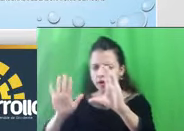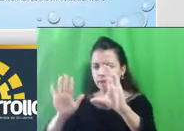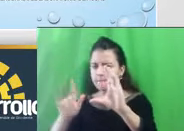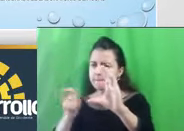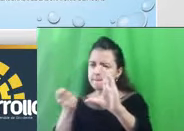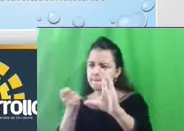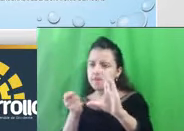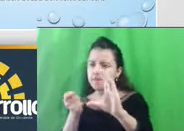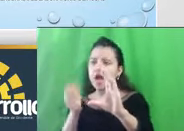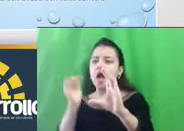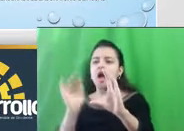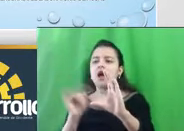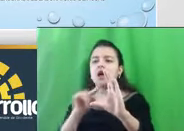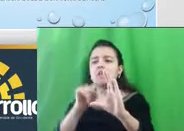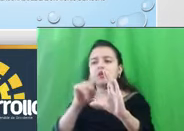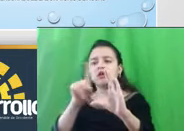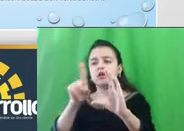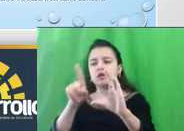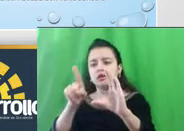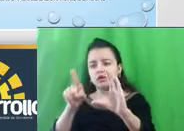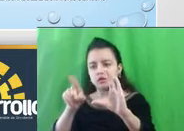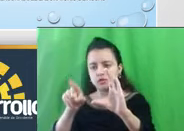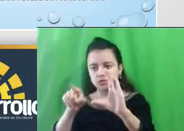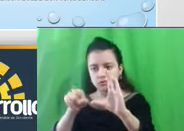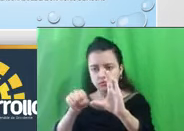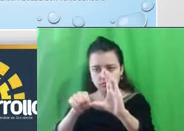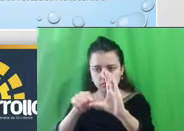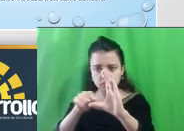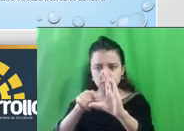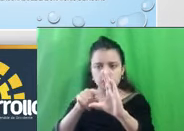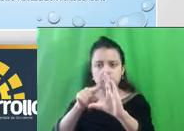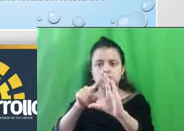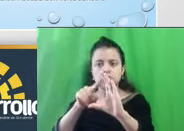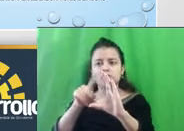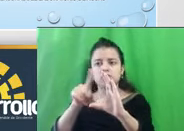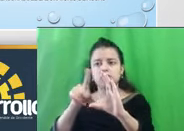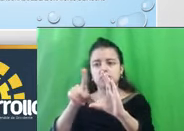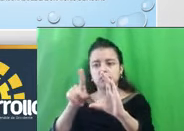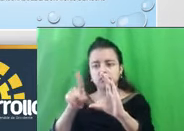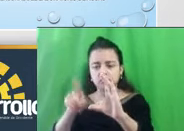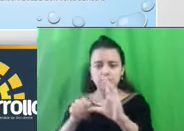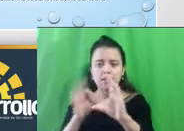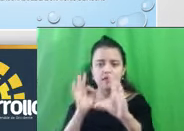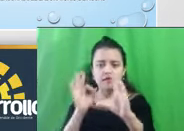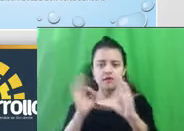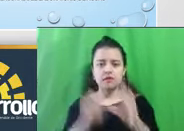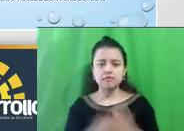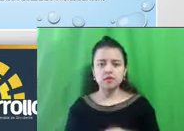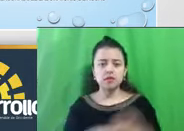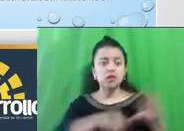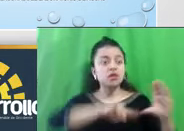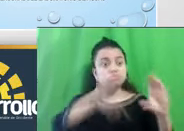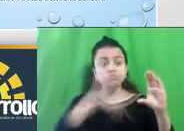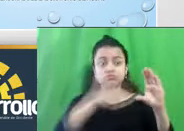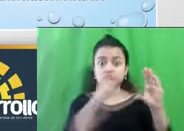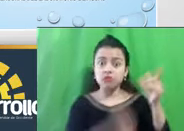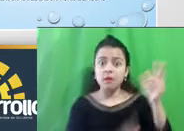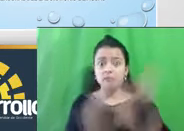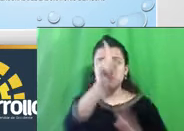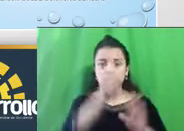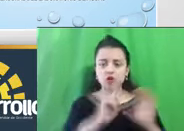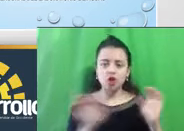un margen de error siempre elevado en la medición. O sea, un medidor no es que aumente la medida a medida que pasa el tiempo.